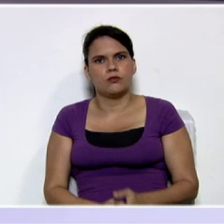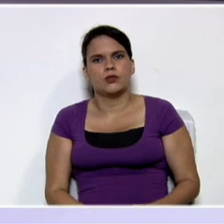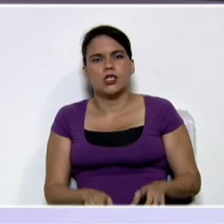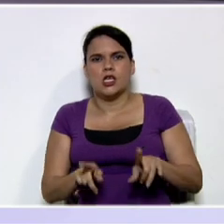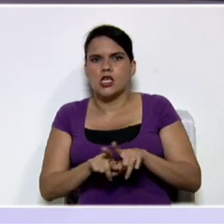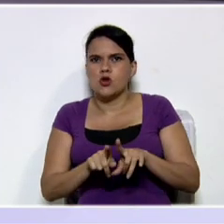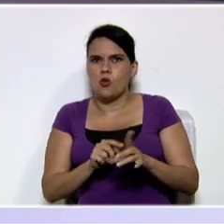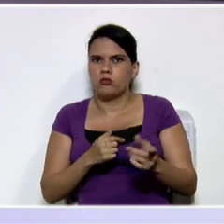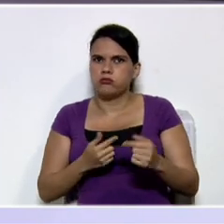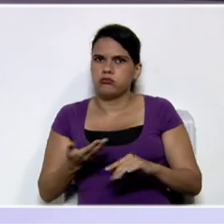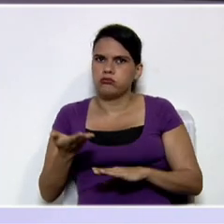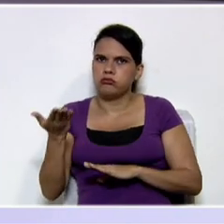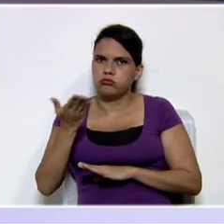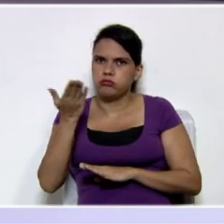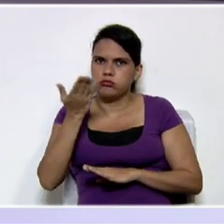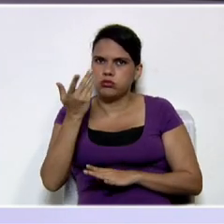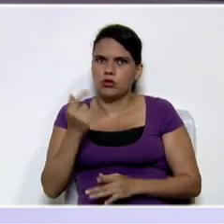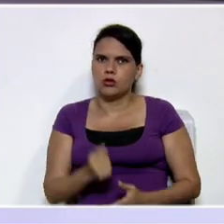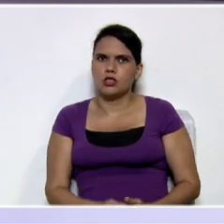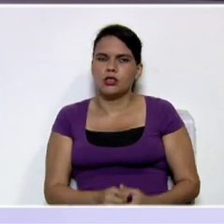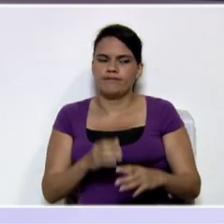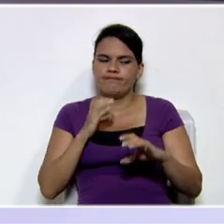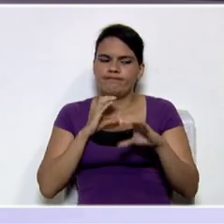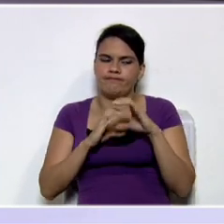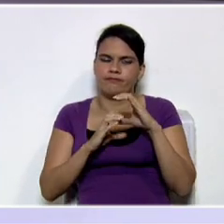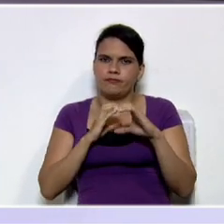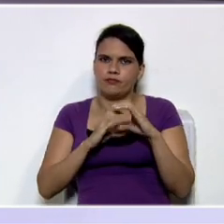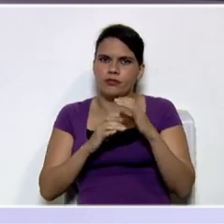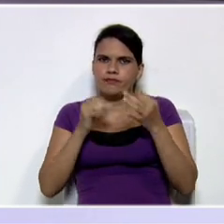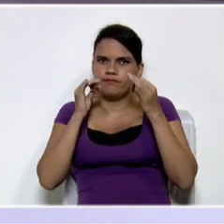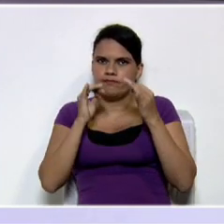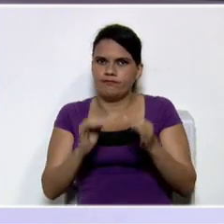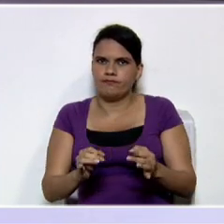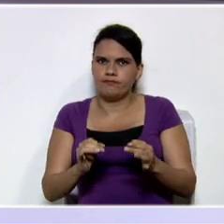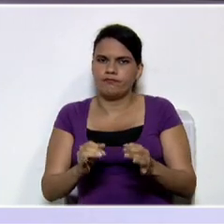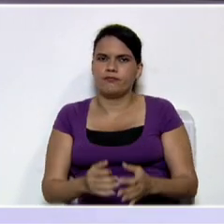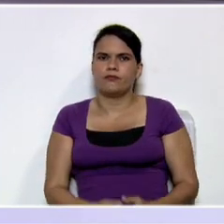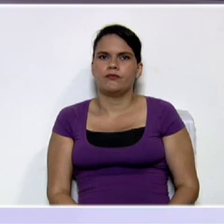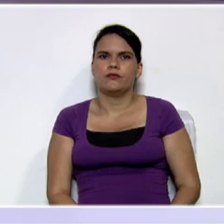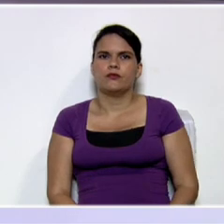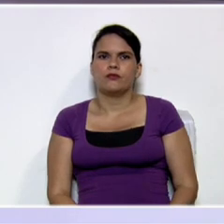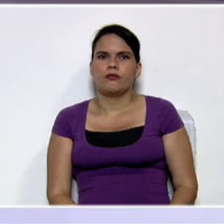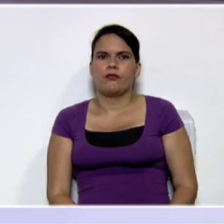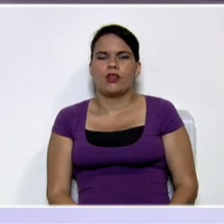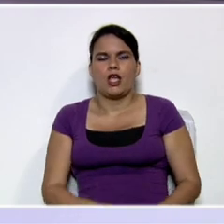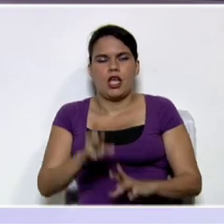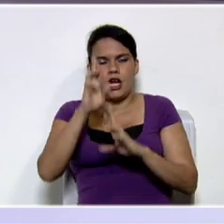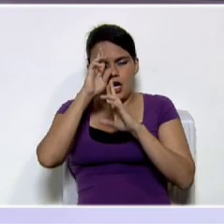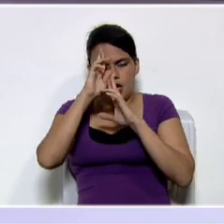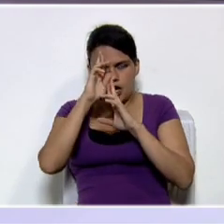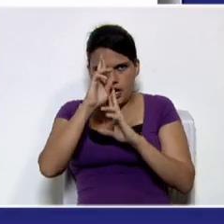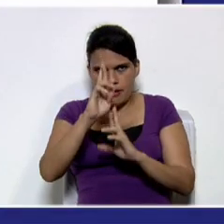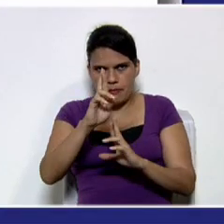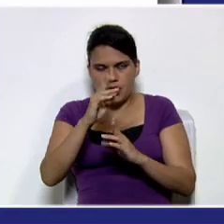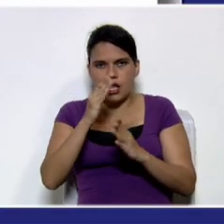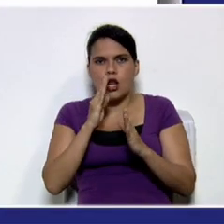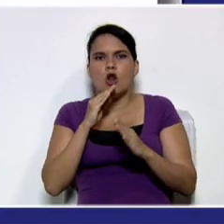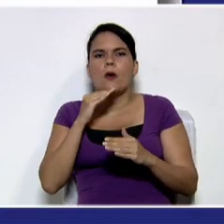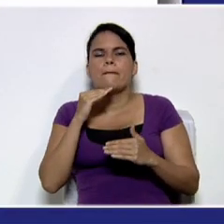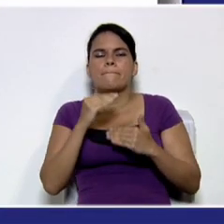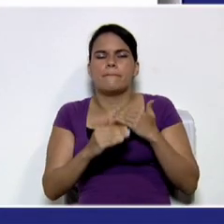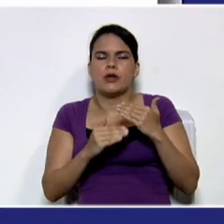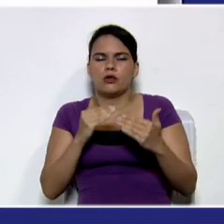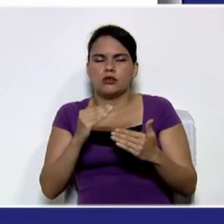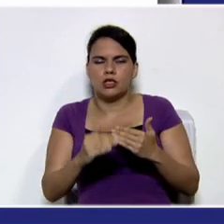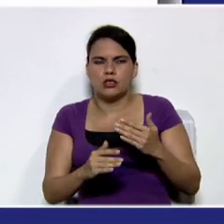Igualmente es importante la comunicación efectiva y afectiva, respetar los procesos,